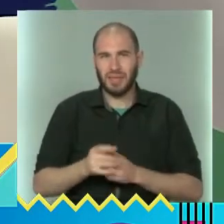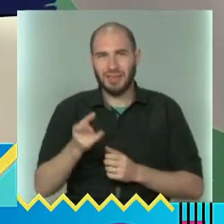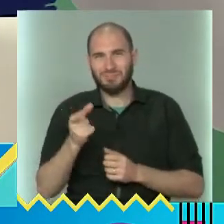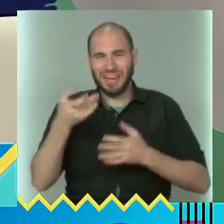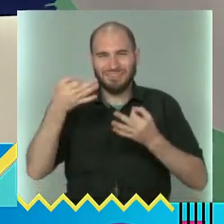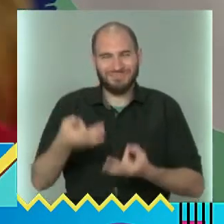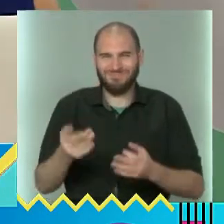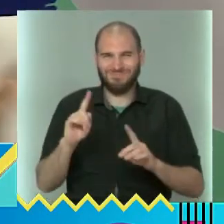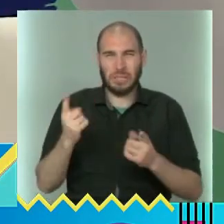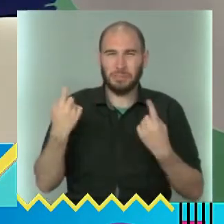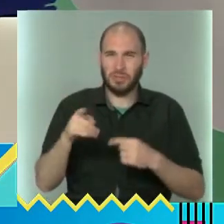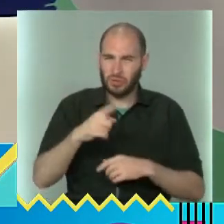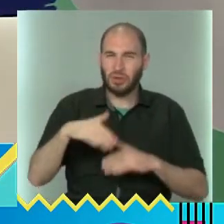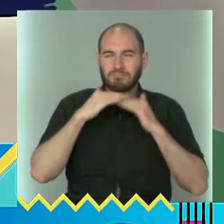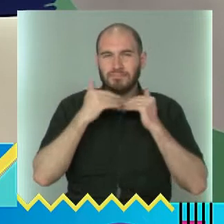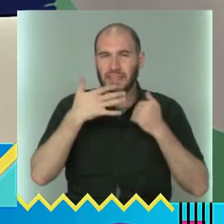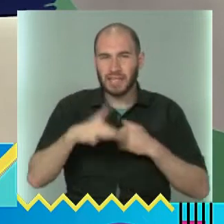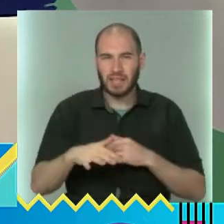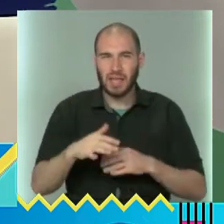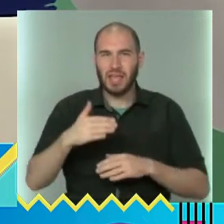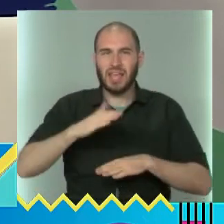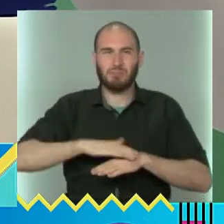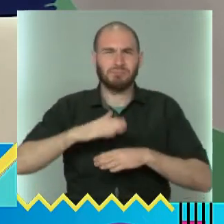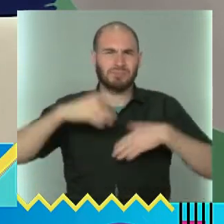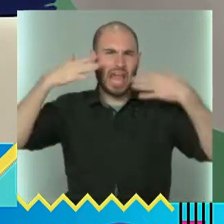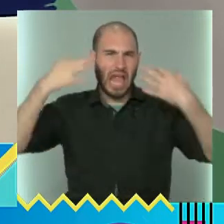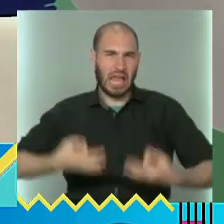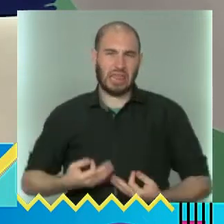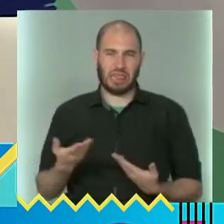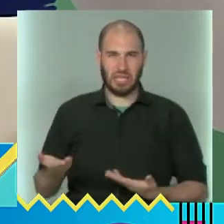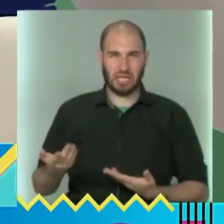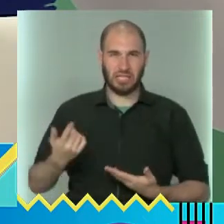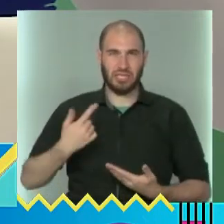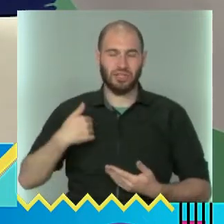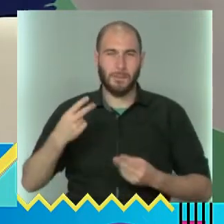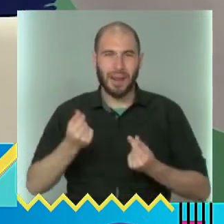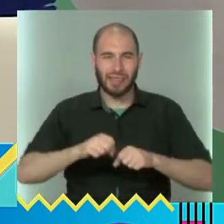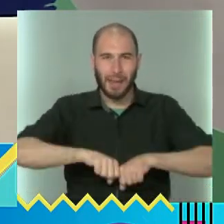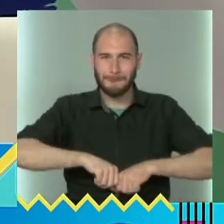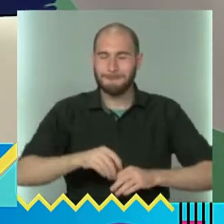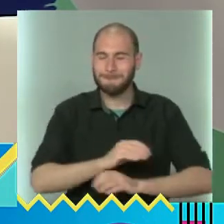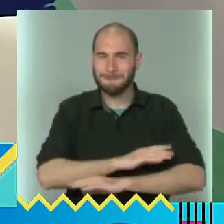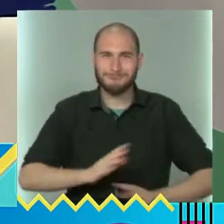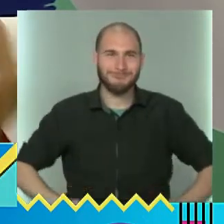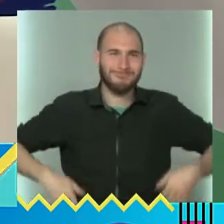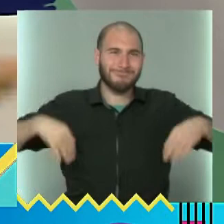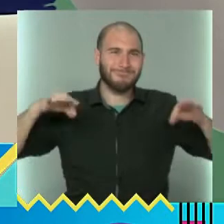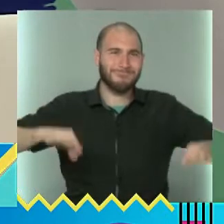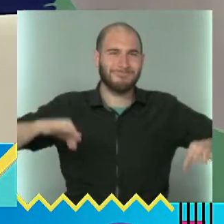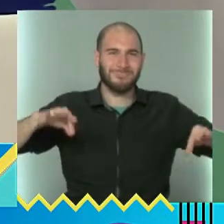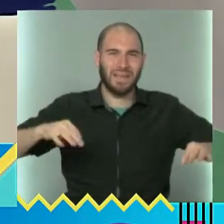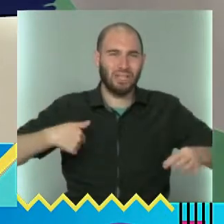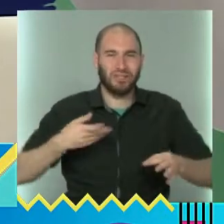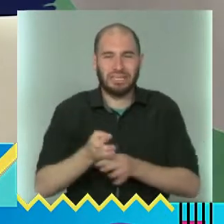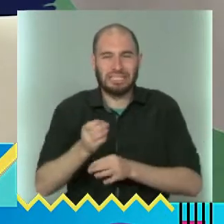palabra correcta, pero para que nos entienda la audiencia, una autoridad moral. Sí. Si yo estoy quebrado y estoy desesperado por un pedo, no puedo hacer un